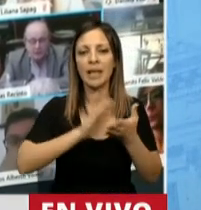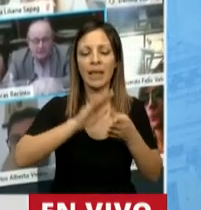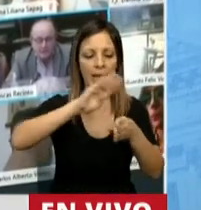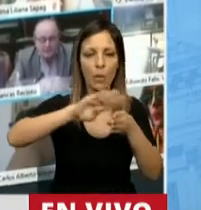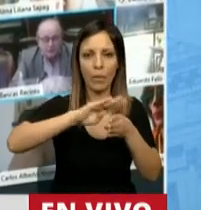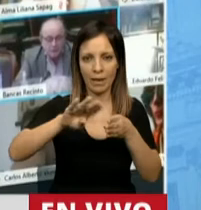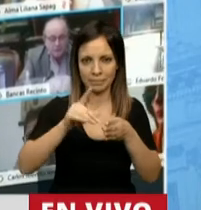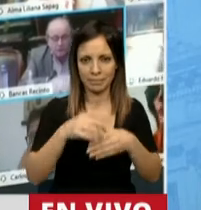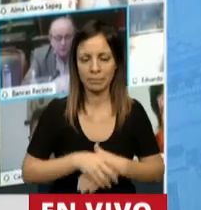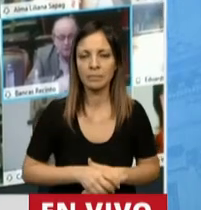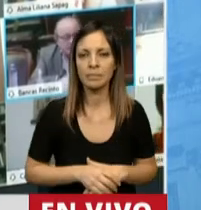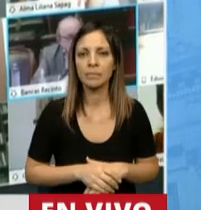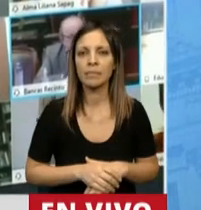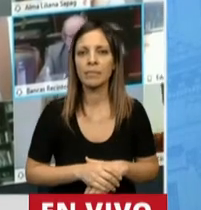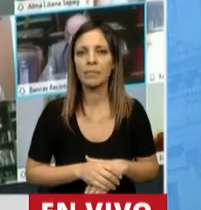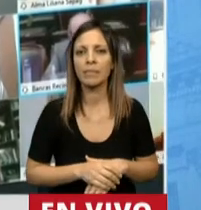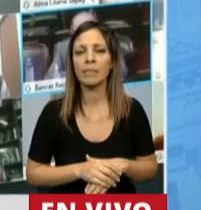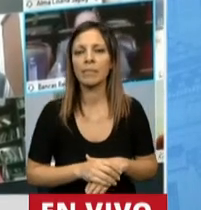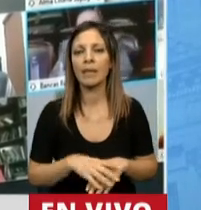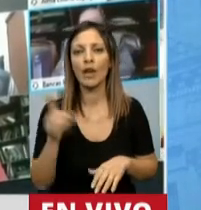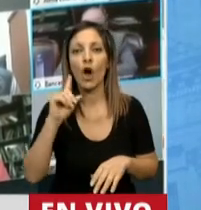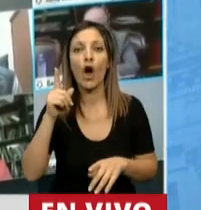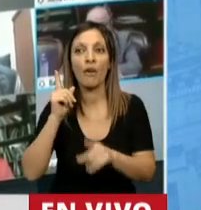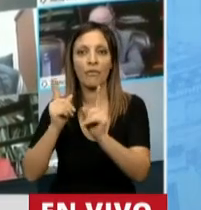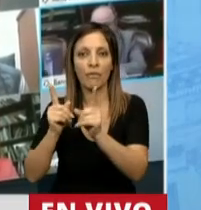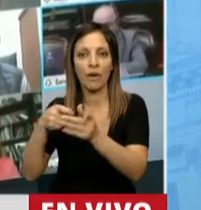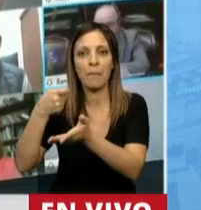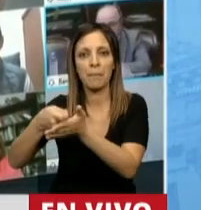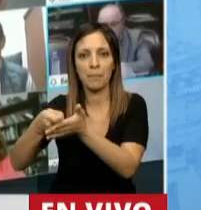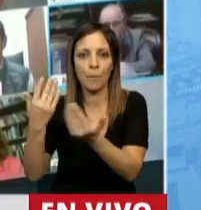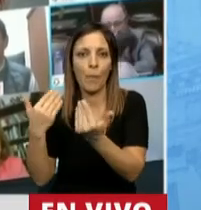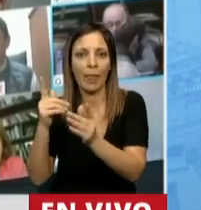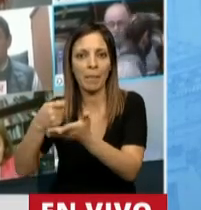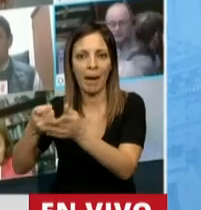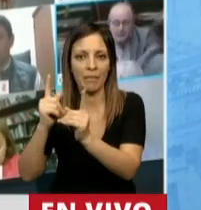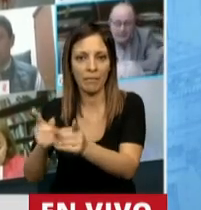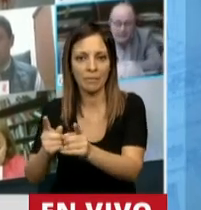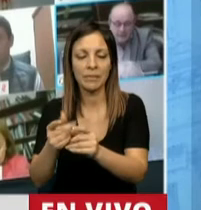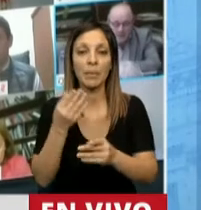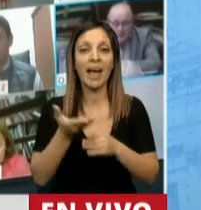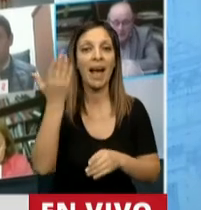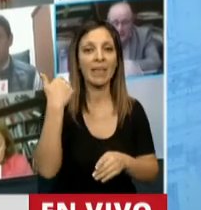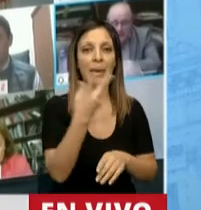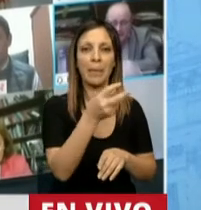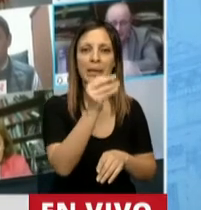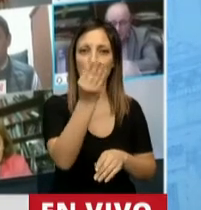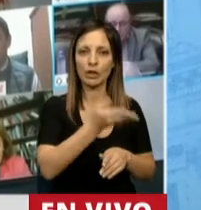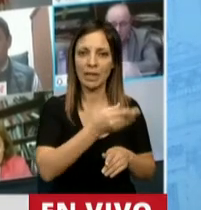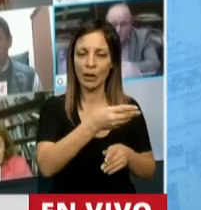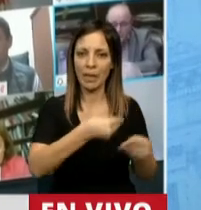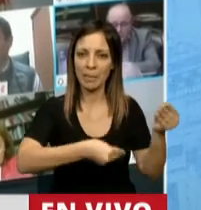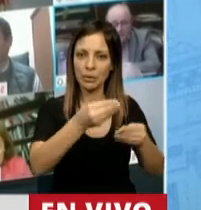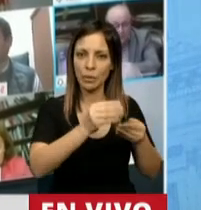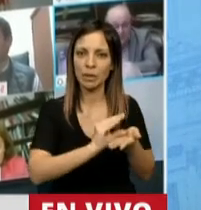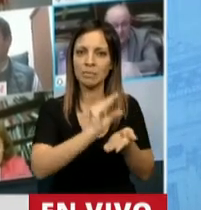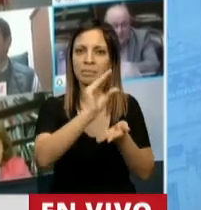frenético y no al de la sostenibilidad donde frente al casi 20% del presupuesto que se destinaba a la carga de